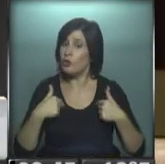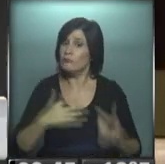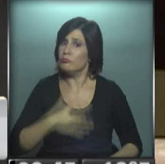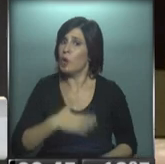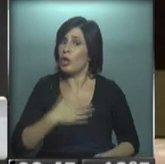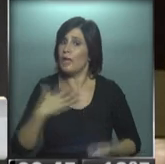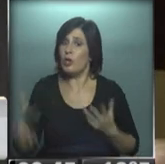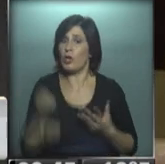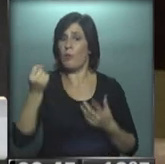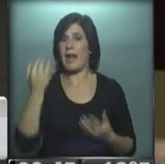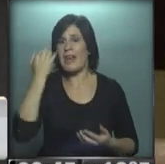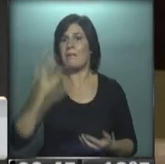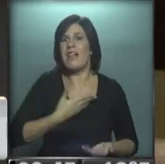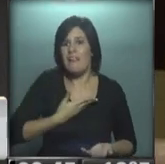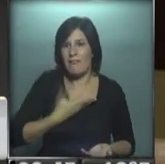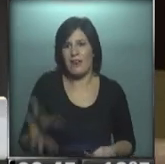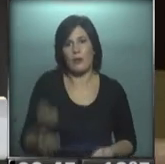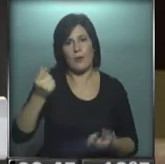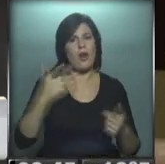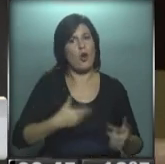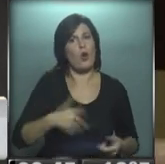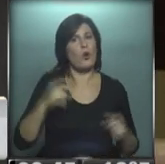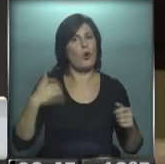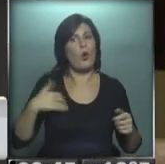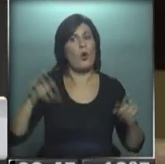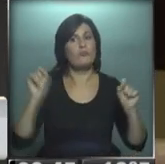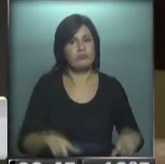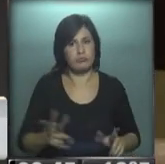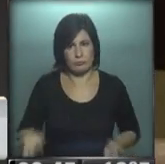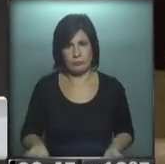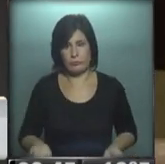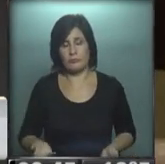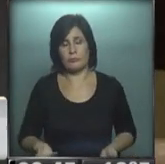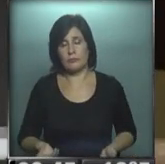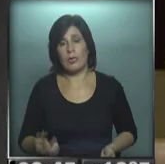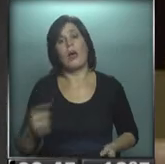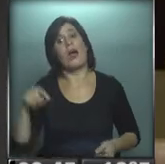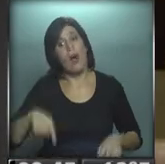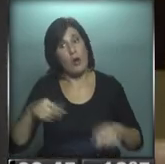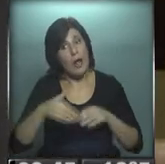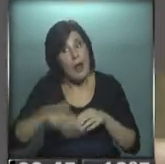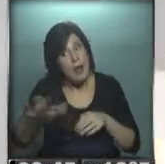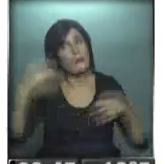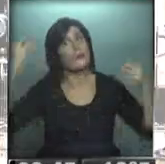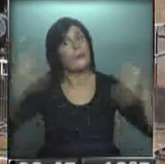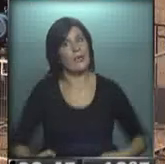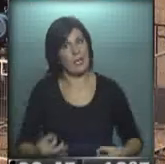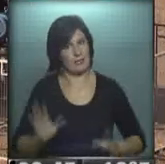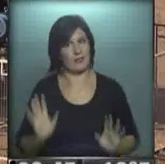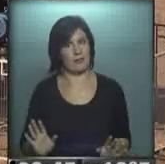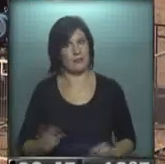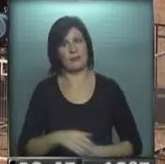haber recuperado para el Estado la propiedad de YPF, parte de ella. Ahora hay que hacer las cosas bien, ese es un primer paso.